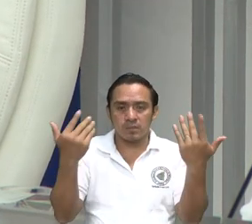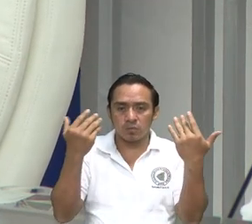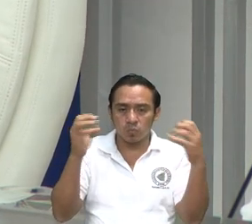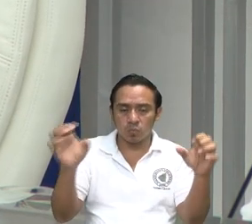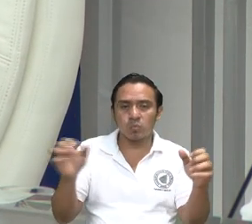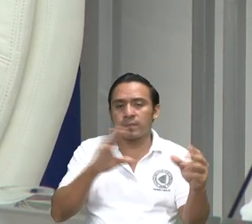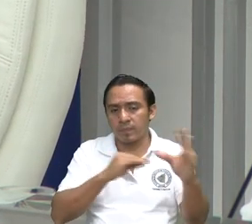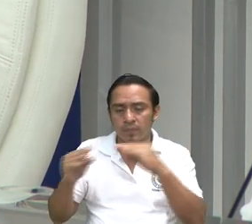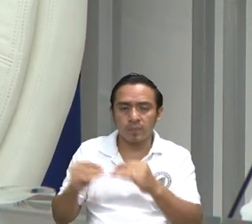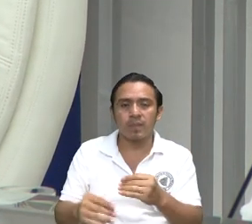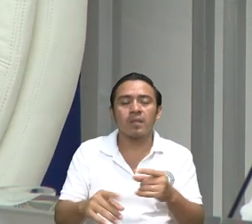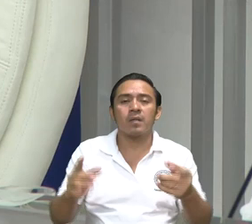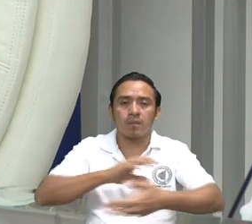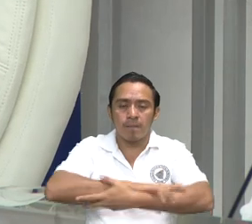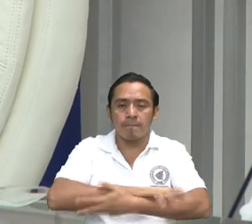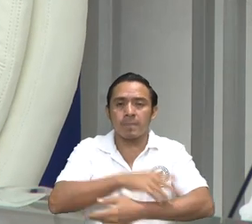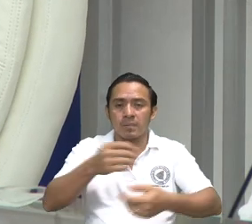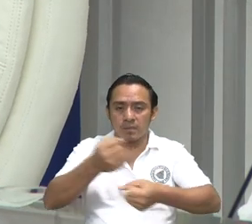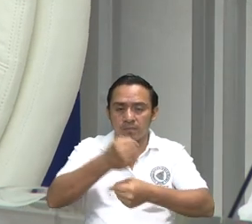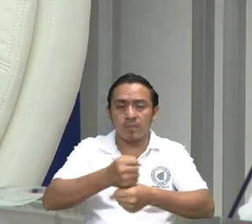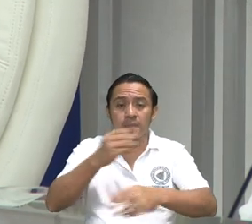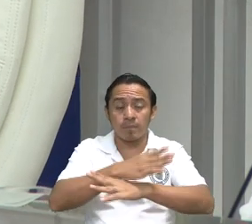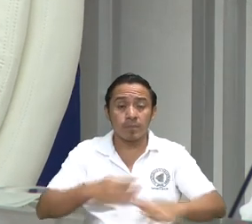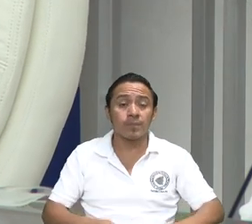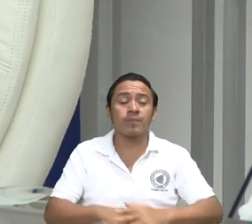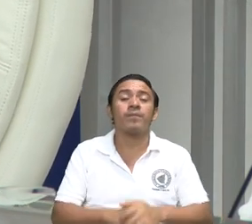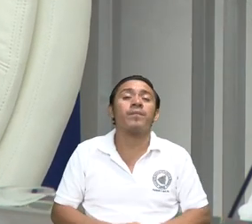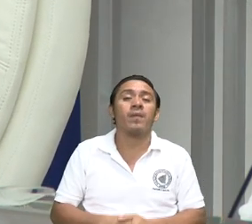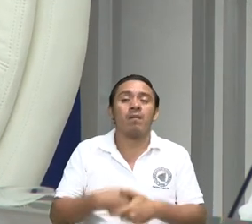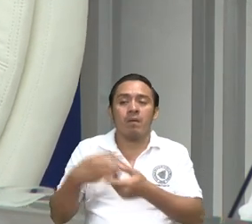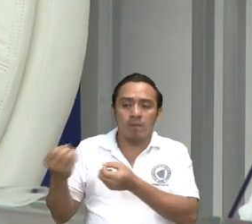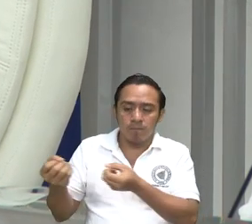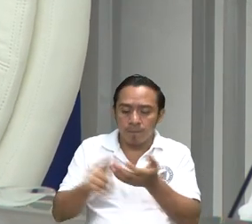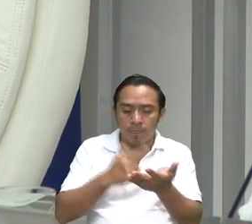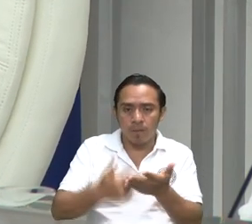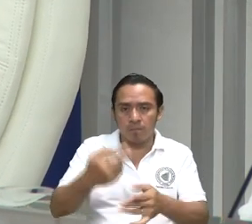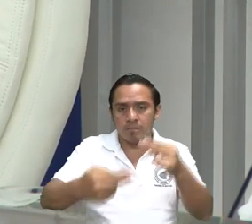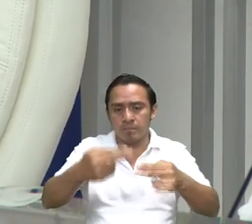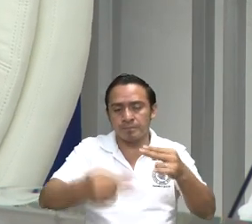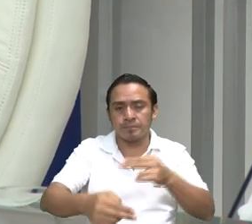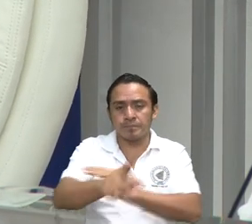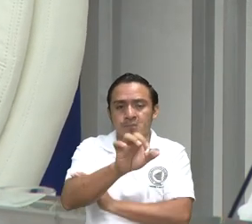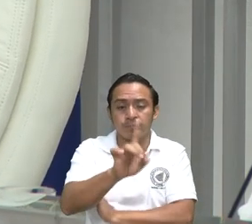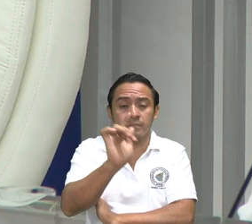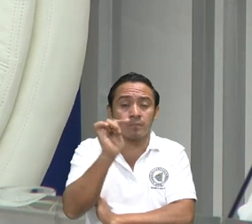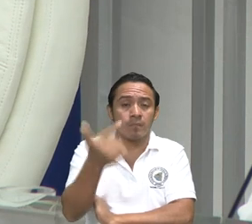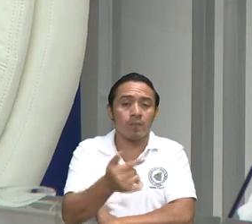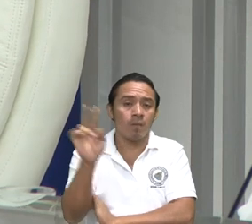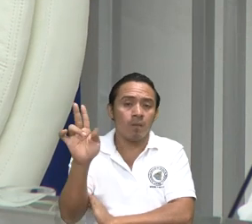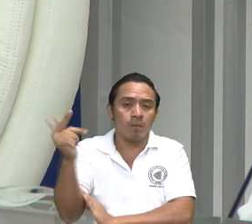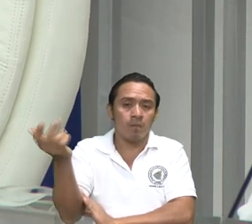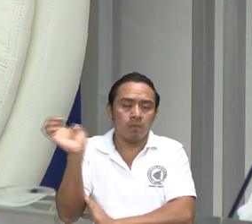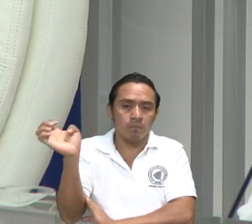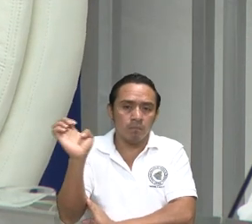Diálogo, Reconciliación, Seguridad, Trabajo y Paz, publicada en la Gaceta, Diario Oficial del número 17 del 28